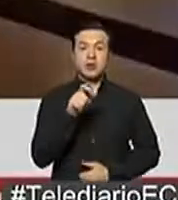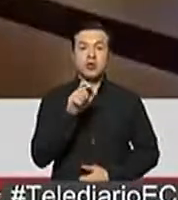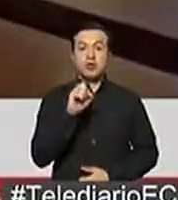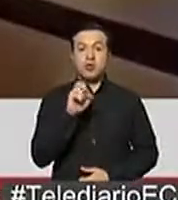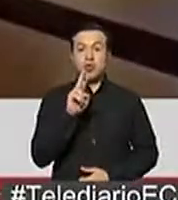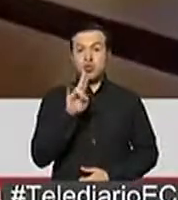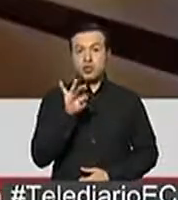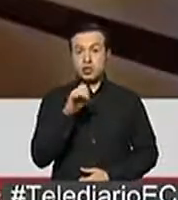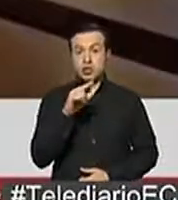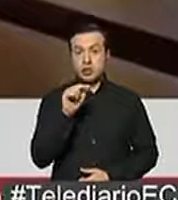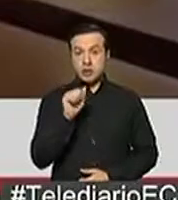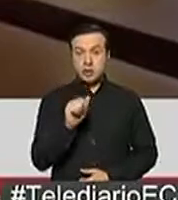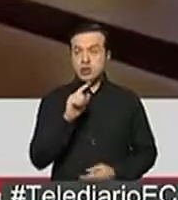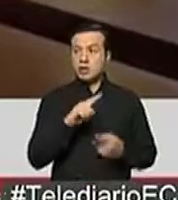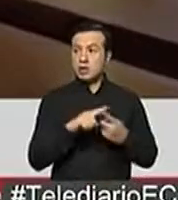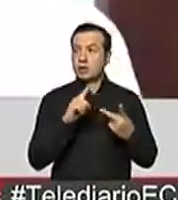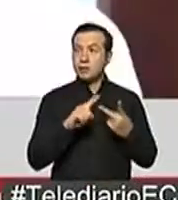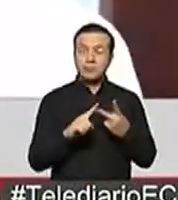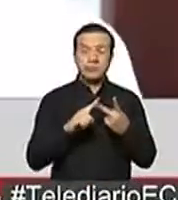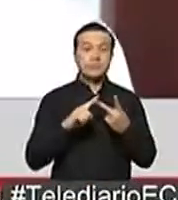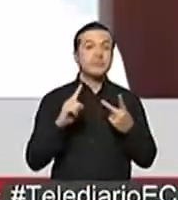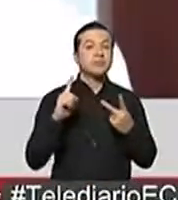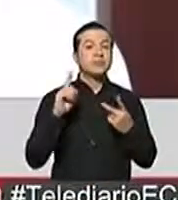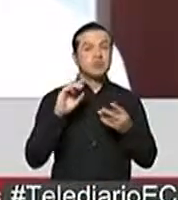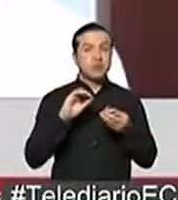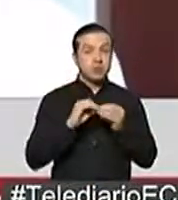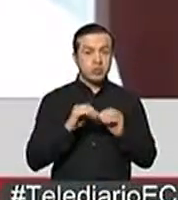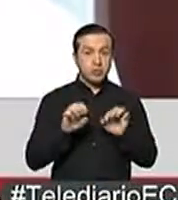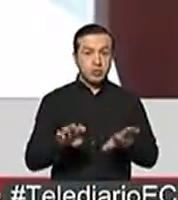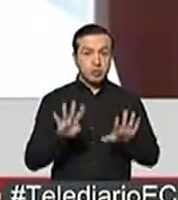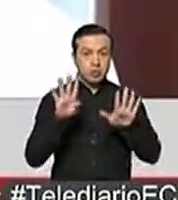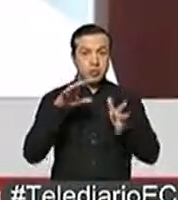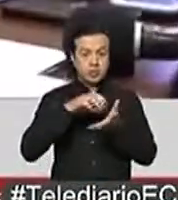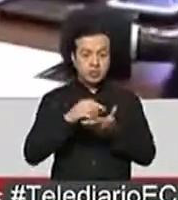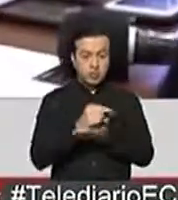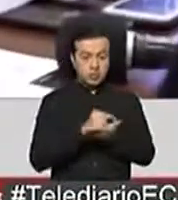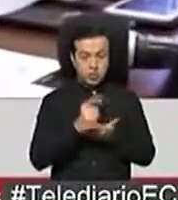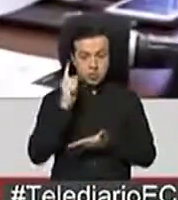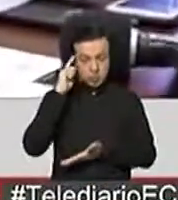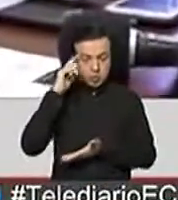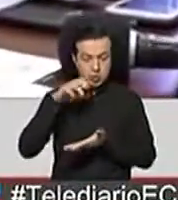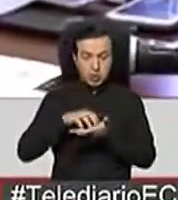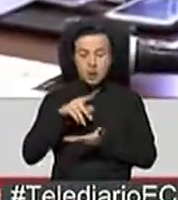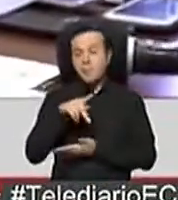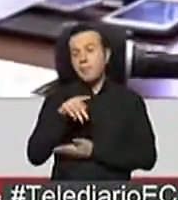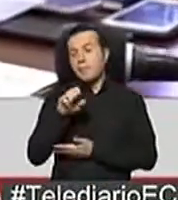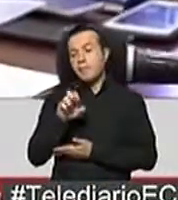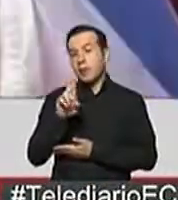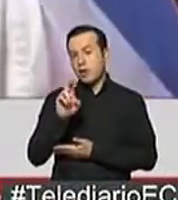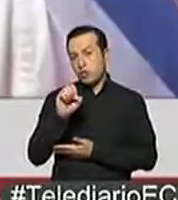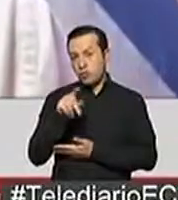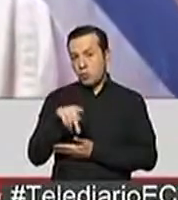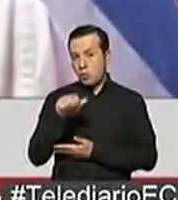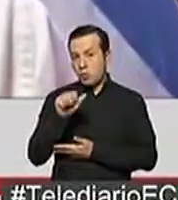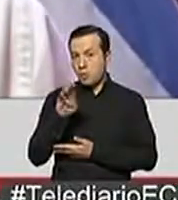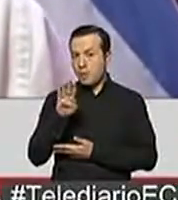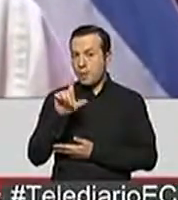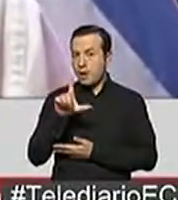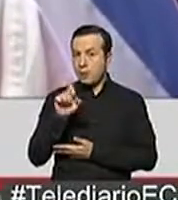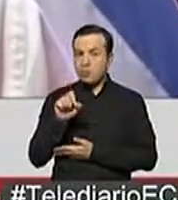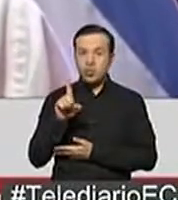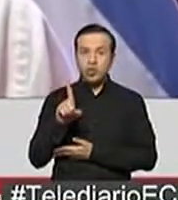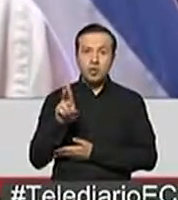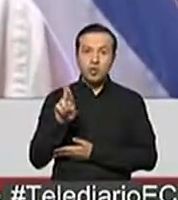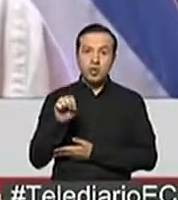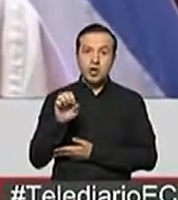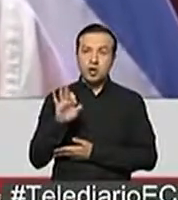el coronel Ángel Zapata de la Subzona 9 de Guayas y el gobernador Pedro Pablo Duarte. Hoy pudimos